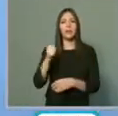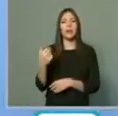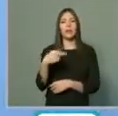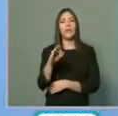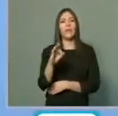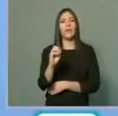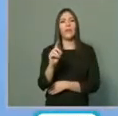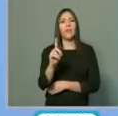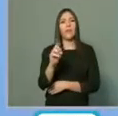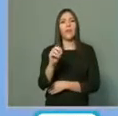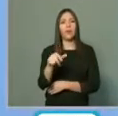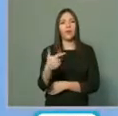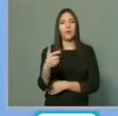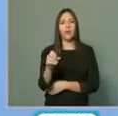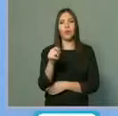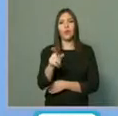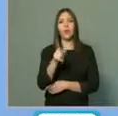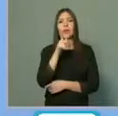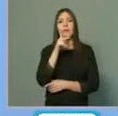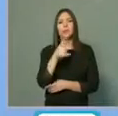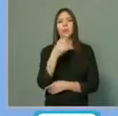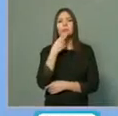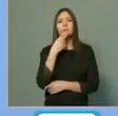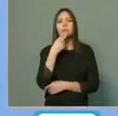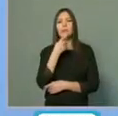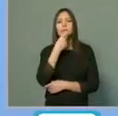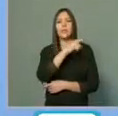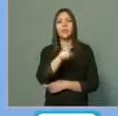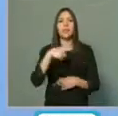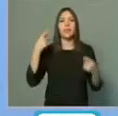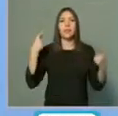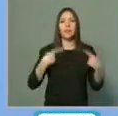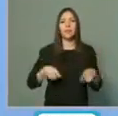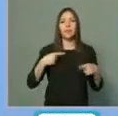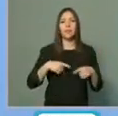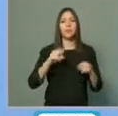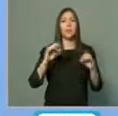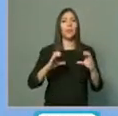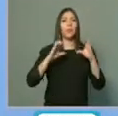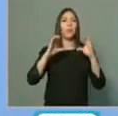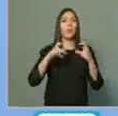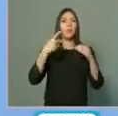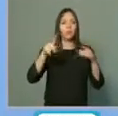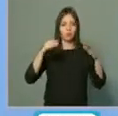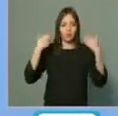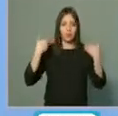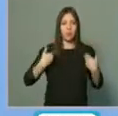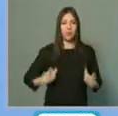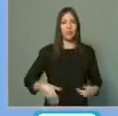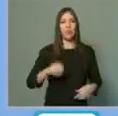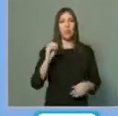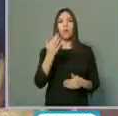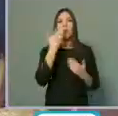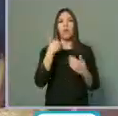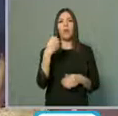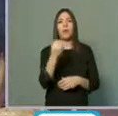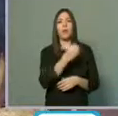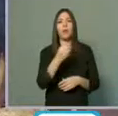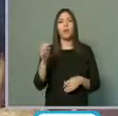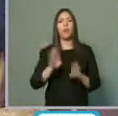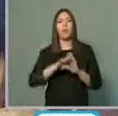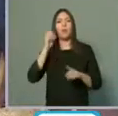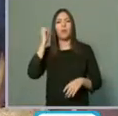¿no? Incierto. Es una palabrota que la utilizamos para referirnos a personas que no cuidan su aspecto personal o son muy desordenadas, ¿no?